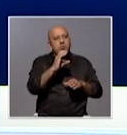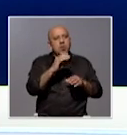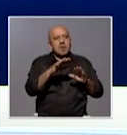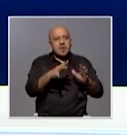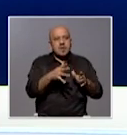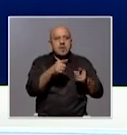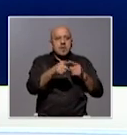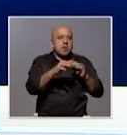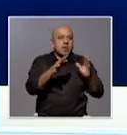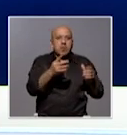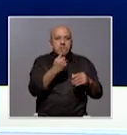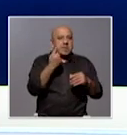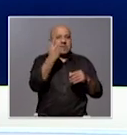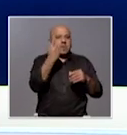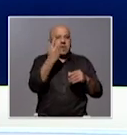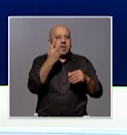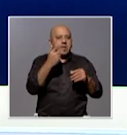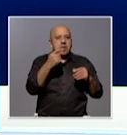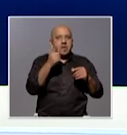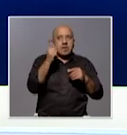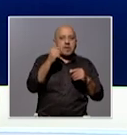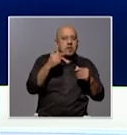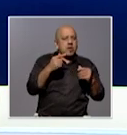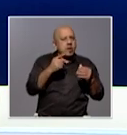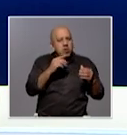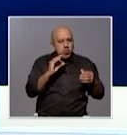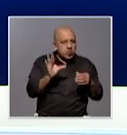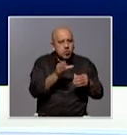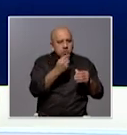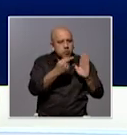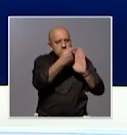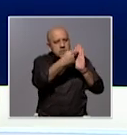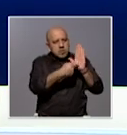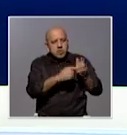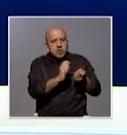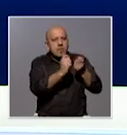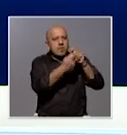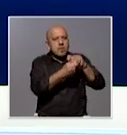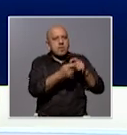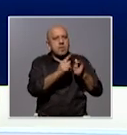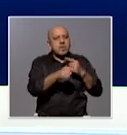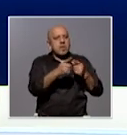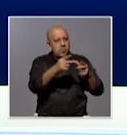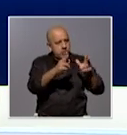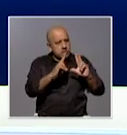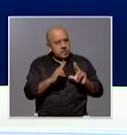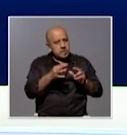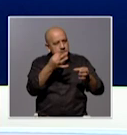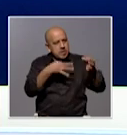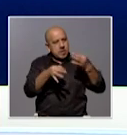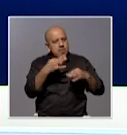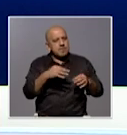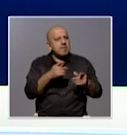especie de buque insignia del gobierno con todas las modificaciones mencionadas que recién mencionabas en todo caso